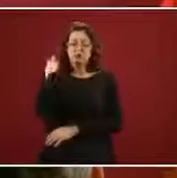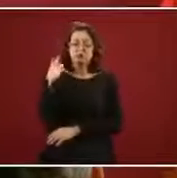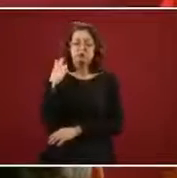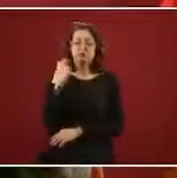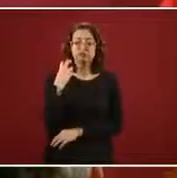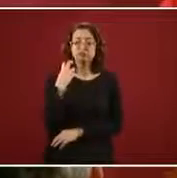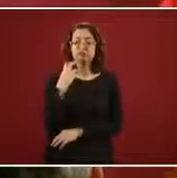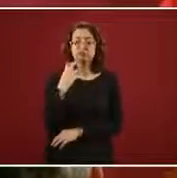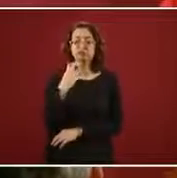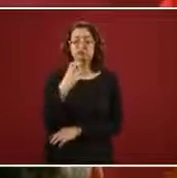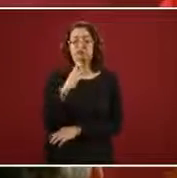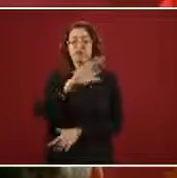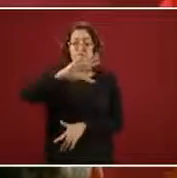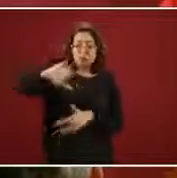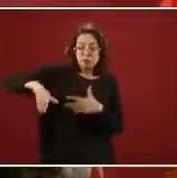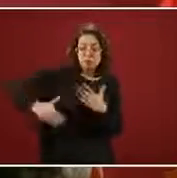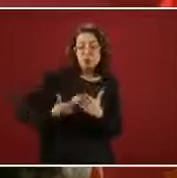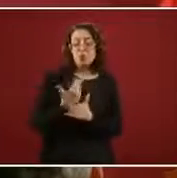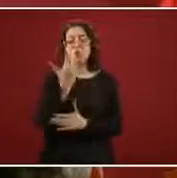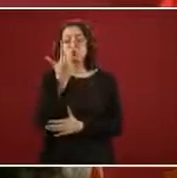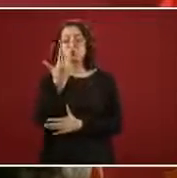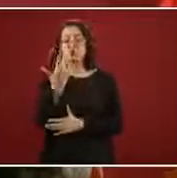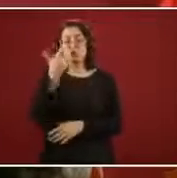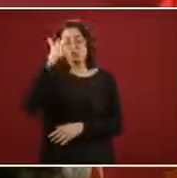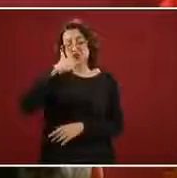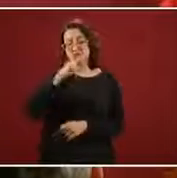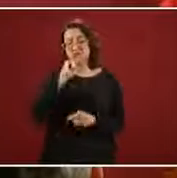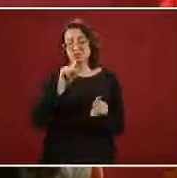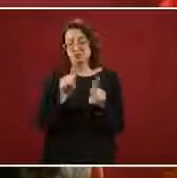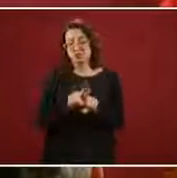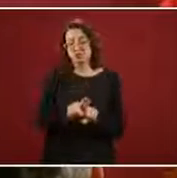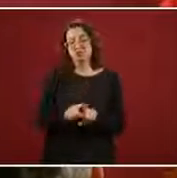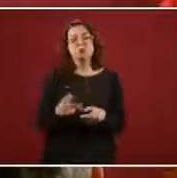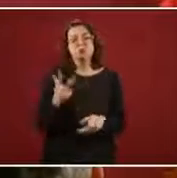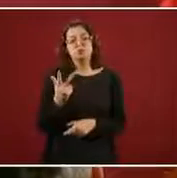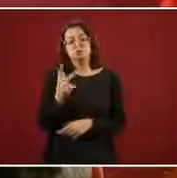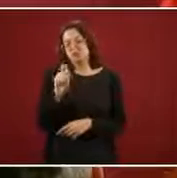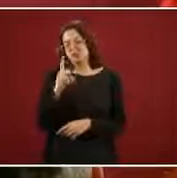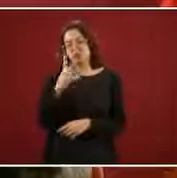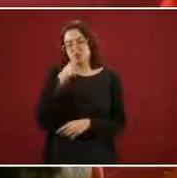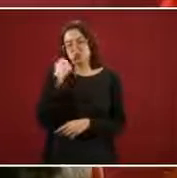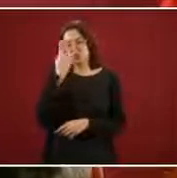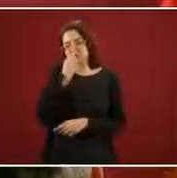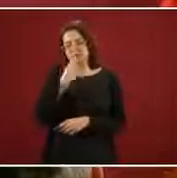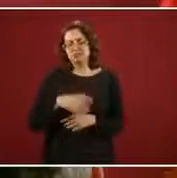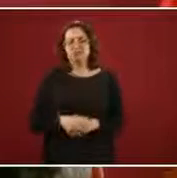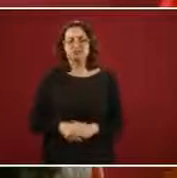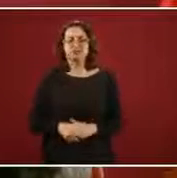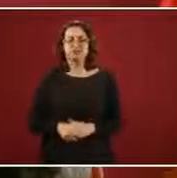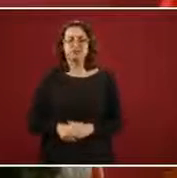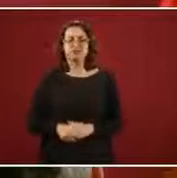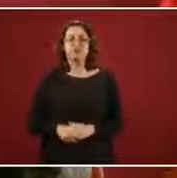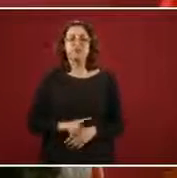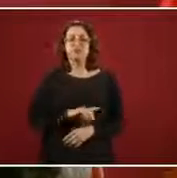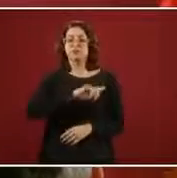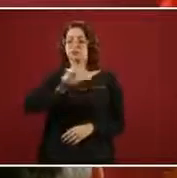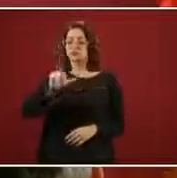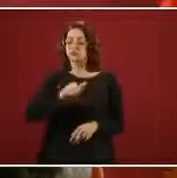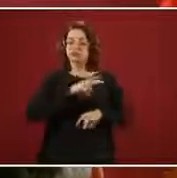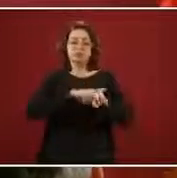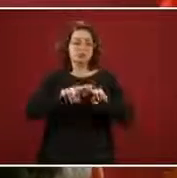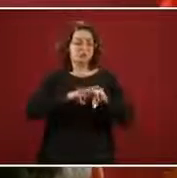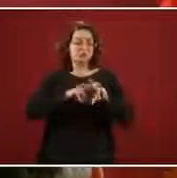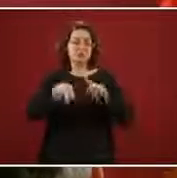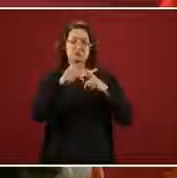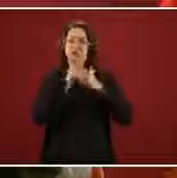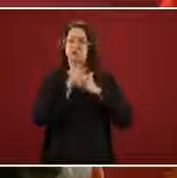de la noche y llegábamos al día siguiente a las 8 de la noche a Palenque. Y el tren se seguía hasta